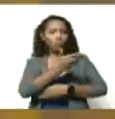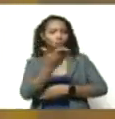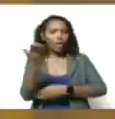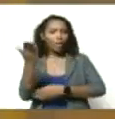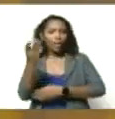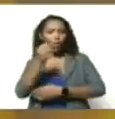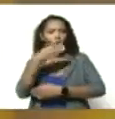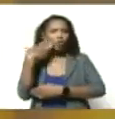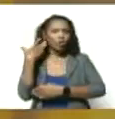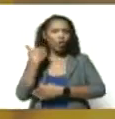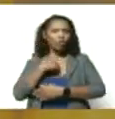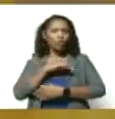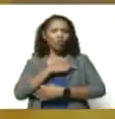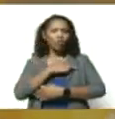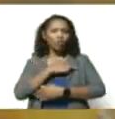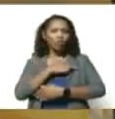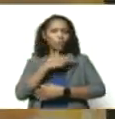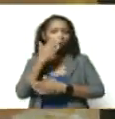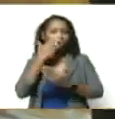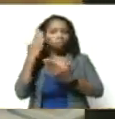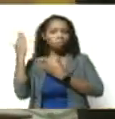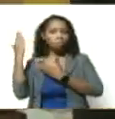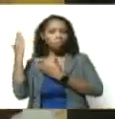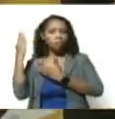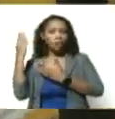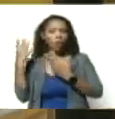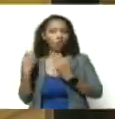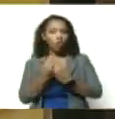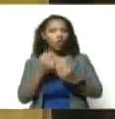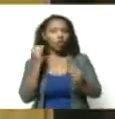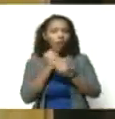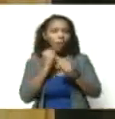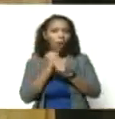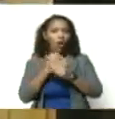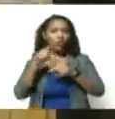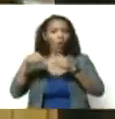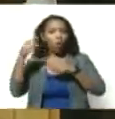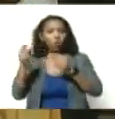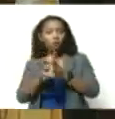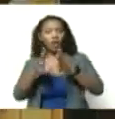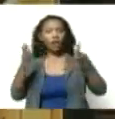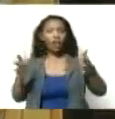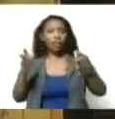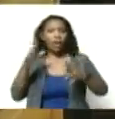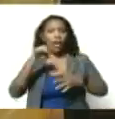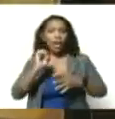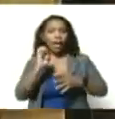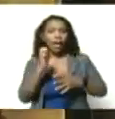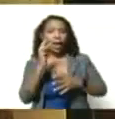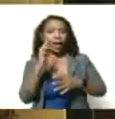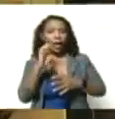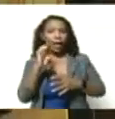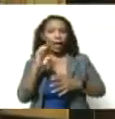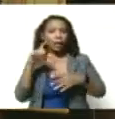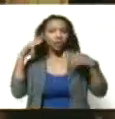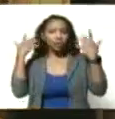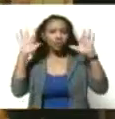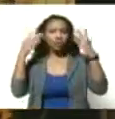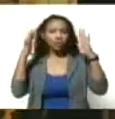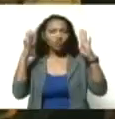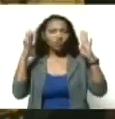y un orgullo para nosotros haber estado al lado de otro gigante, Eal Herrera. Y un aplauso